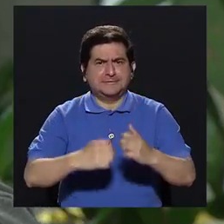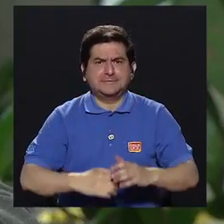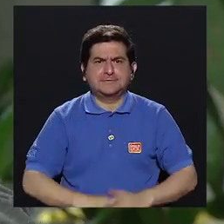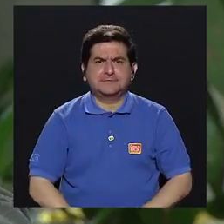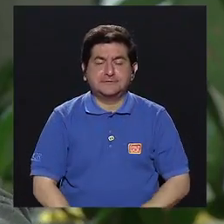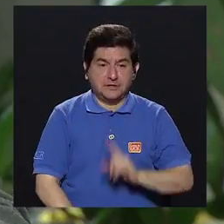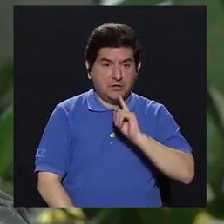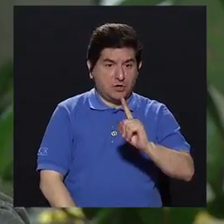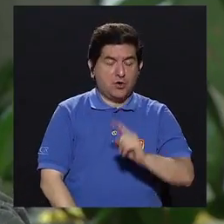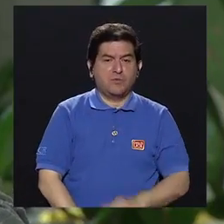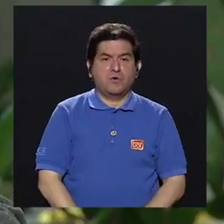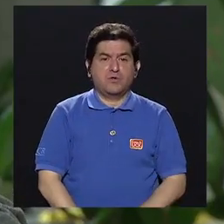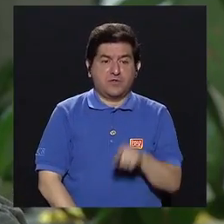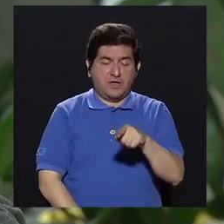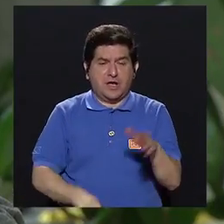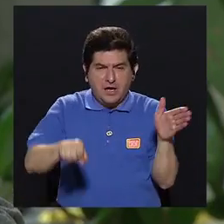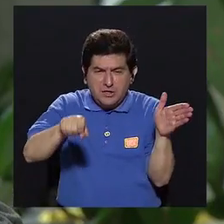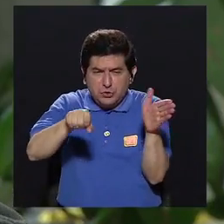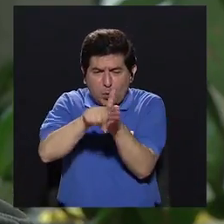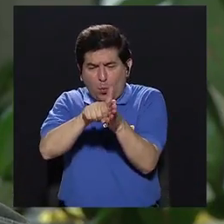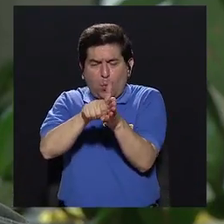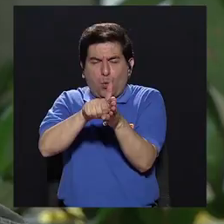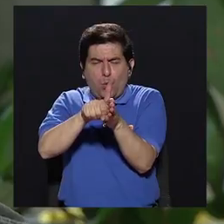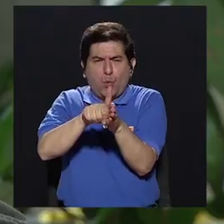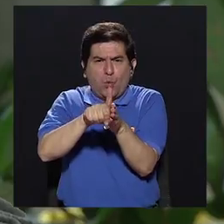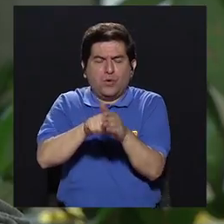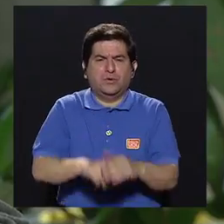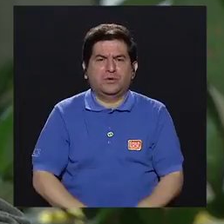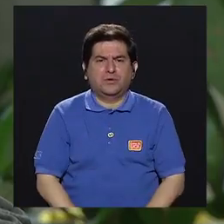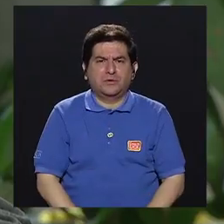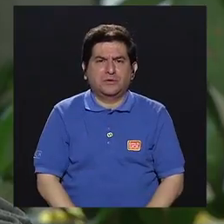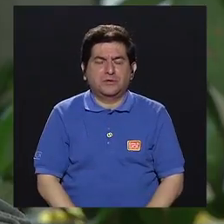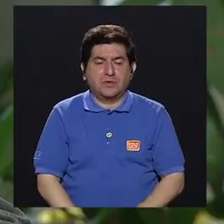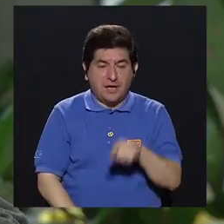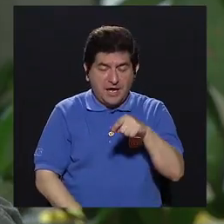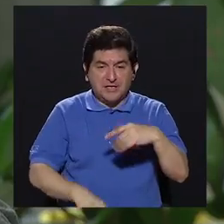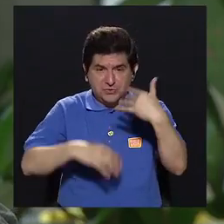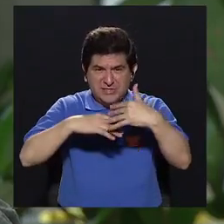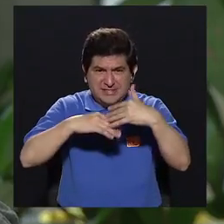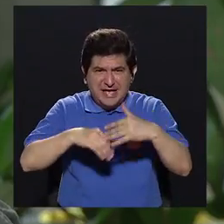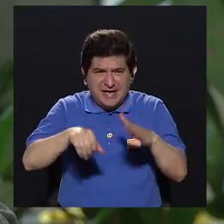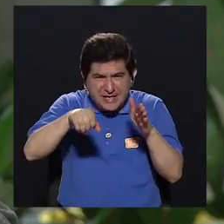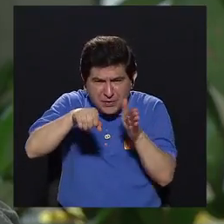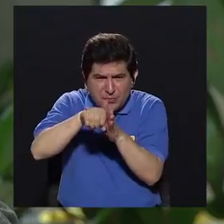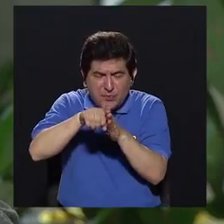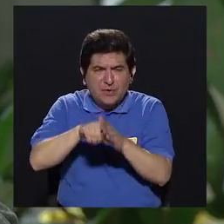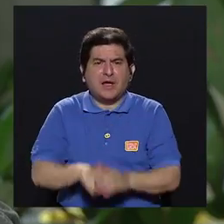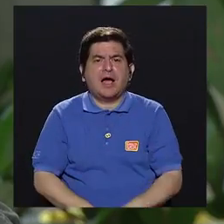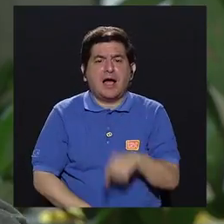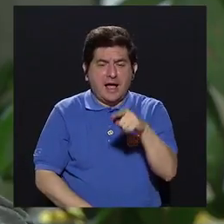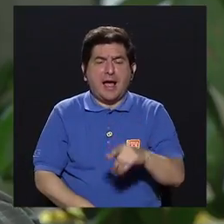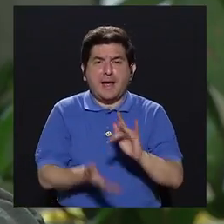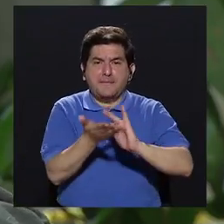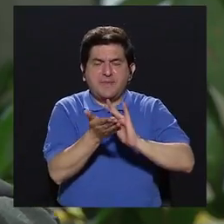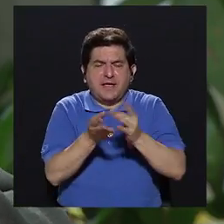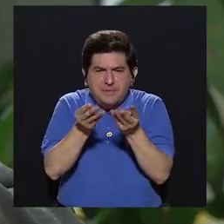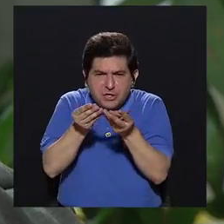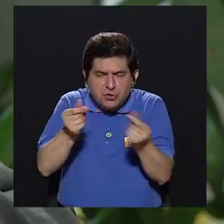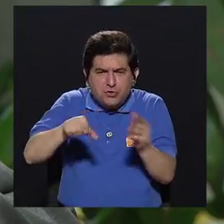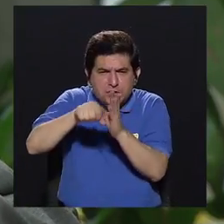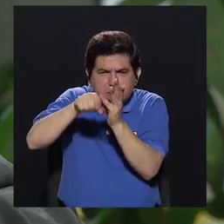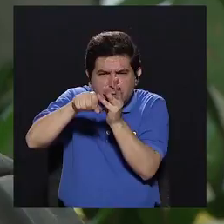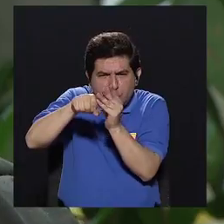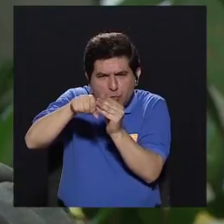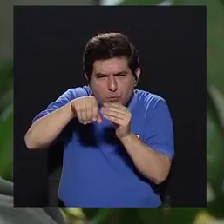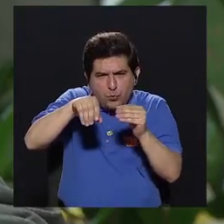dije, el coágulo de sangre llega y tapa. ¿Okay? Entonces, con esos anticoagulantes se deshace el coagulito de sangre para que el